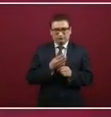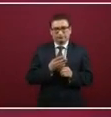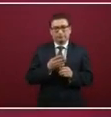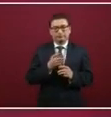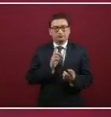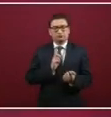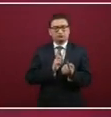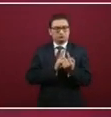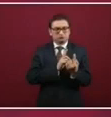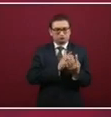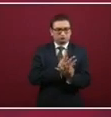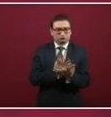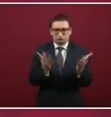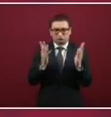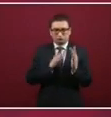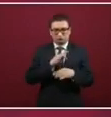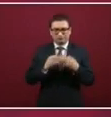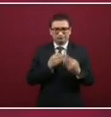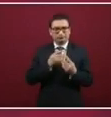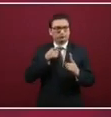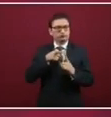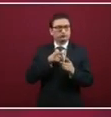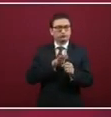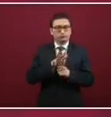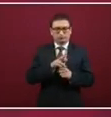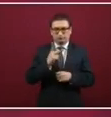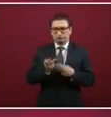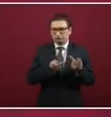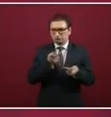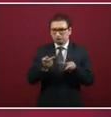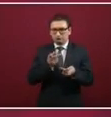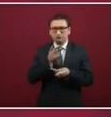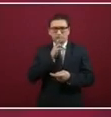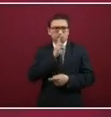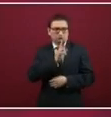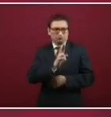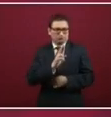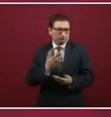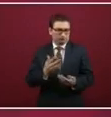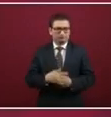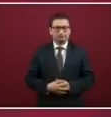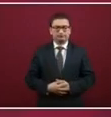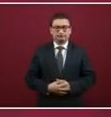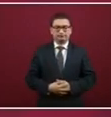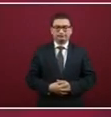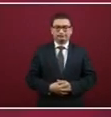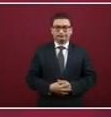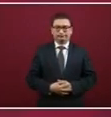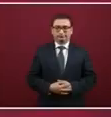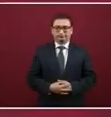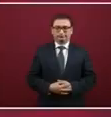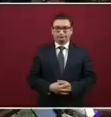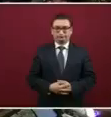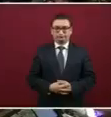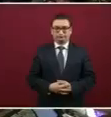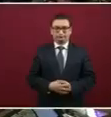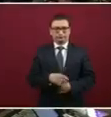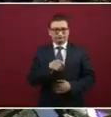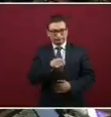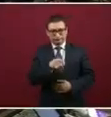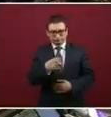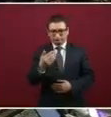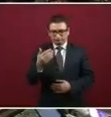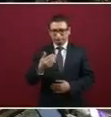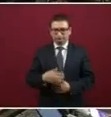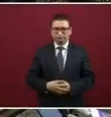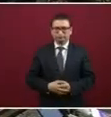encuentro, a contestar preguntas, si les parece. Ahora sí vamos, porque estamos muy